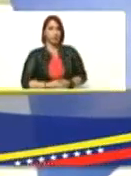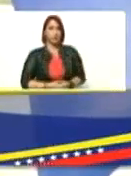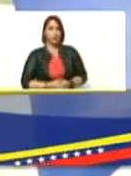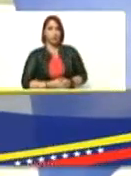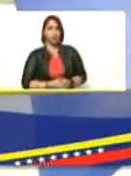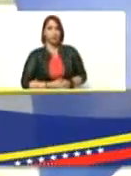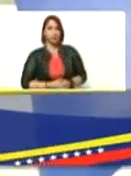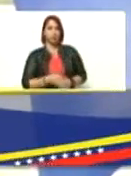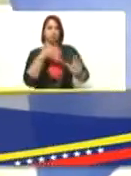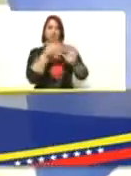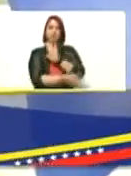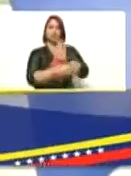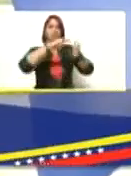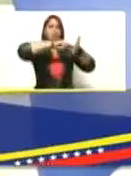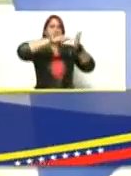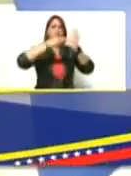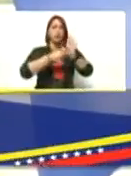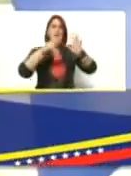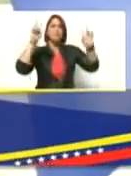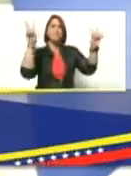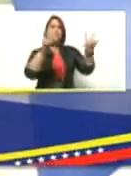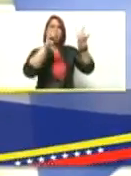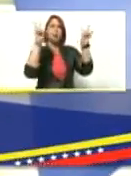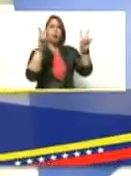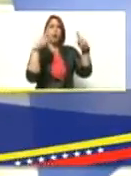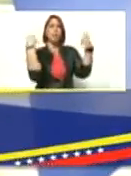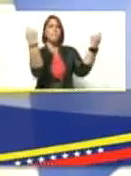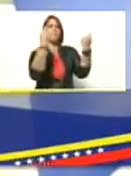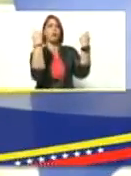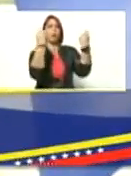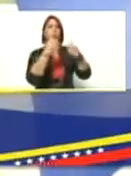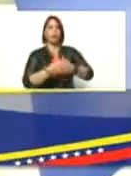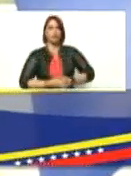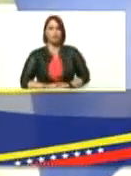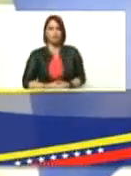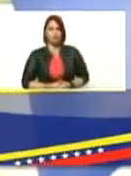es precisamente la victoria popular.